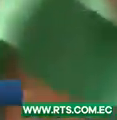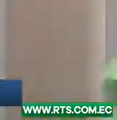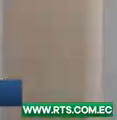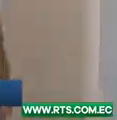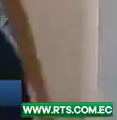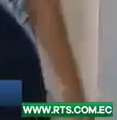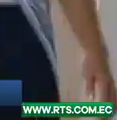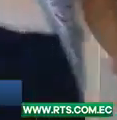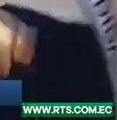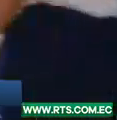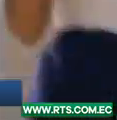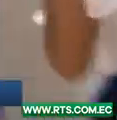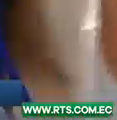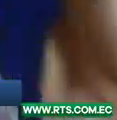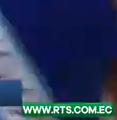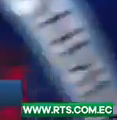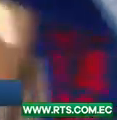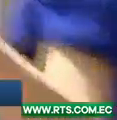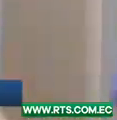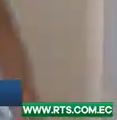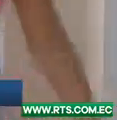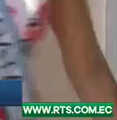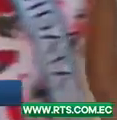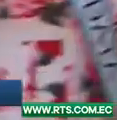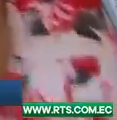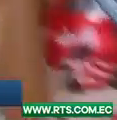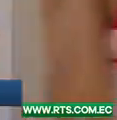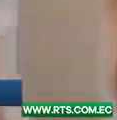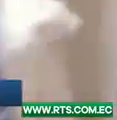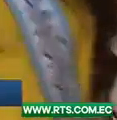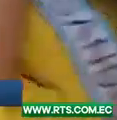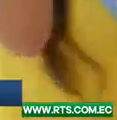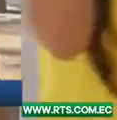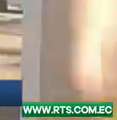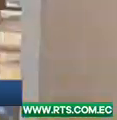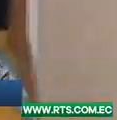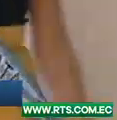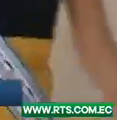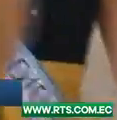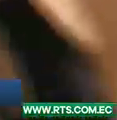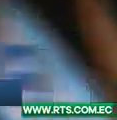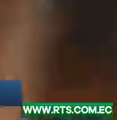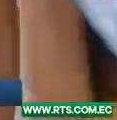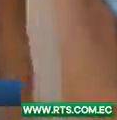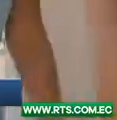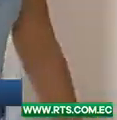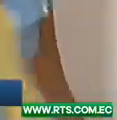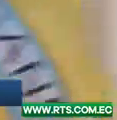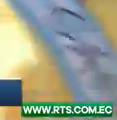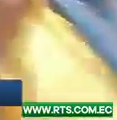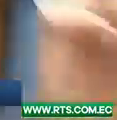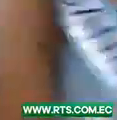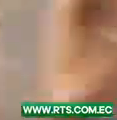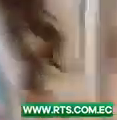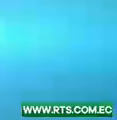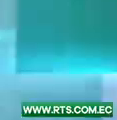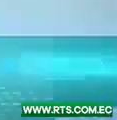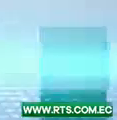reina de guayaquil la gala será transmitida por nuestro canal así empieza la noticia emisión estelar